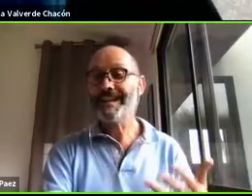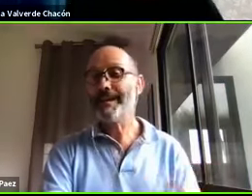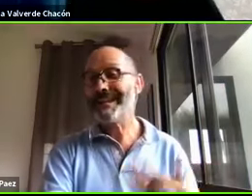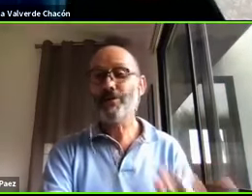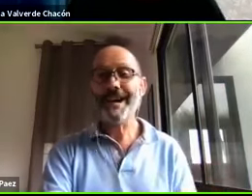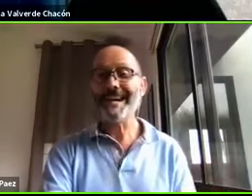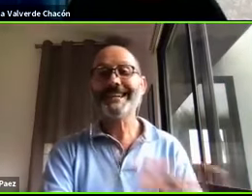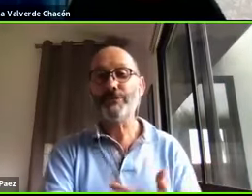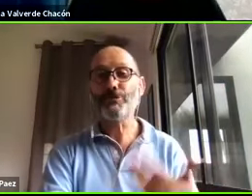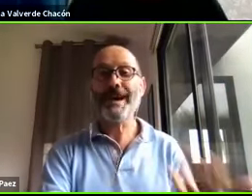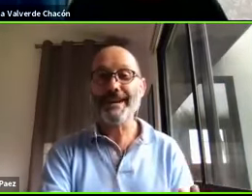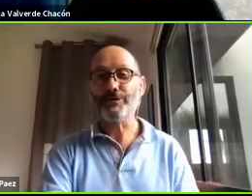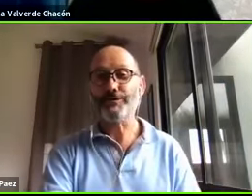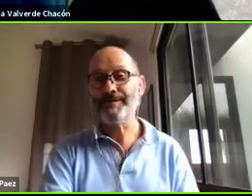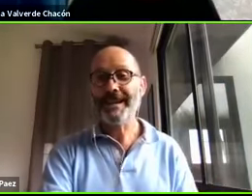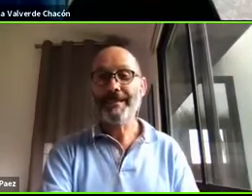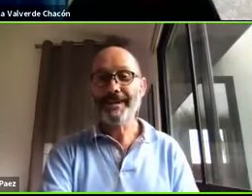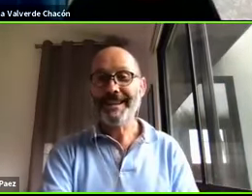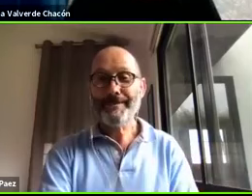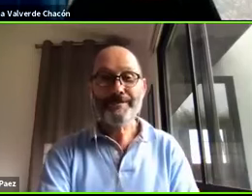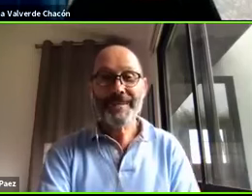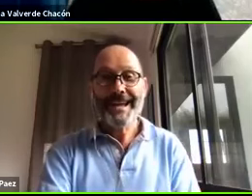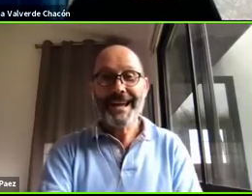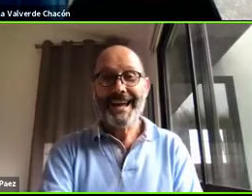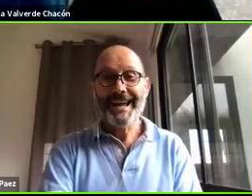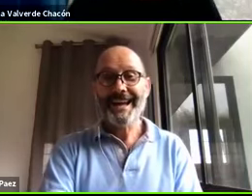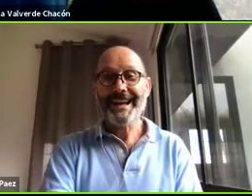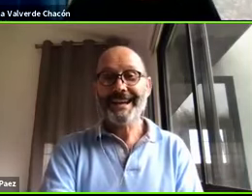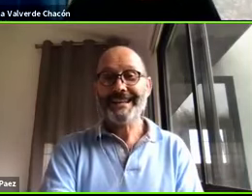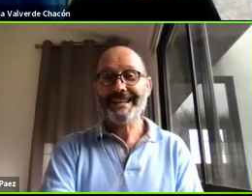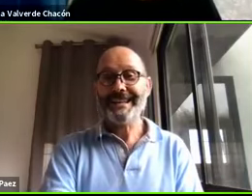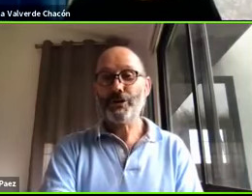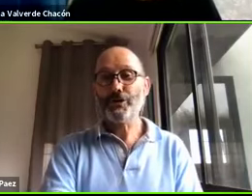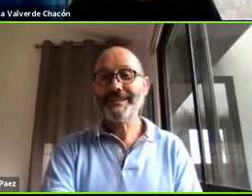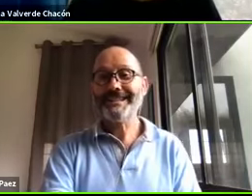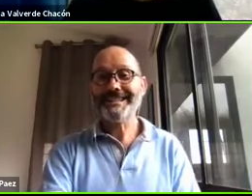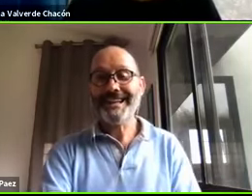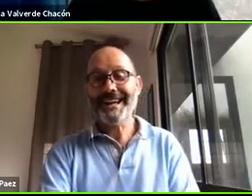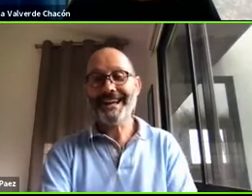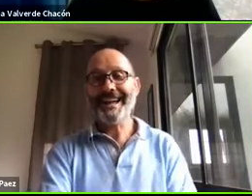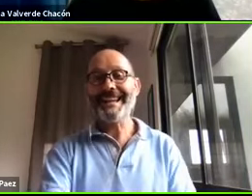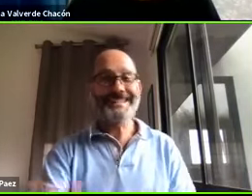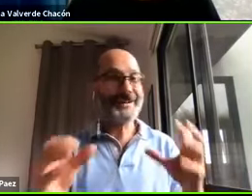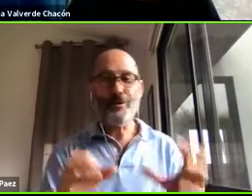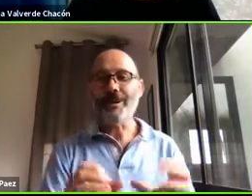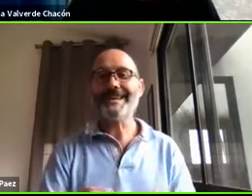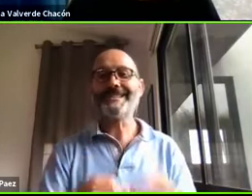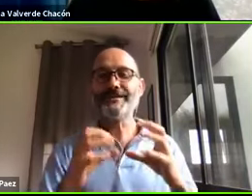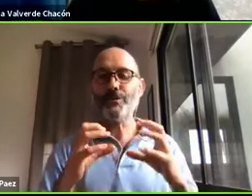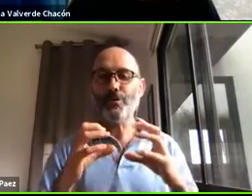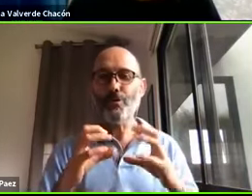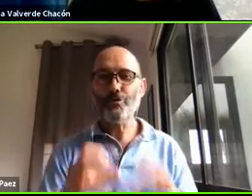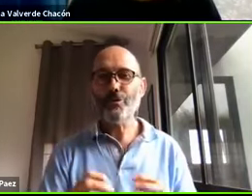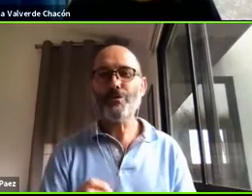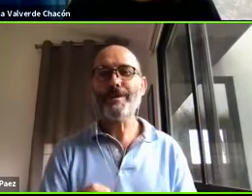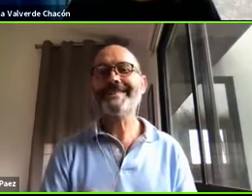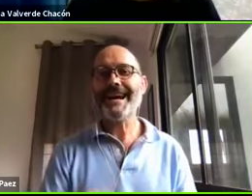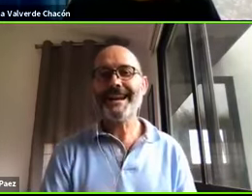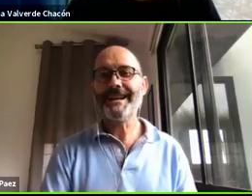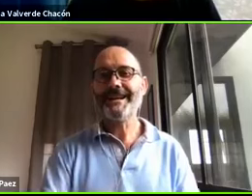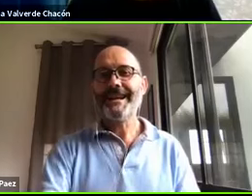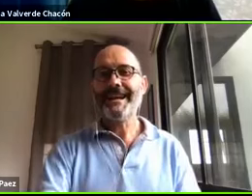personajes particulares que no son ellos verdad y entonces este no este es un